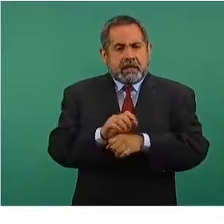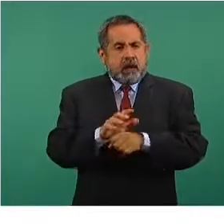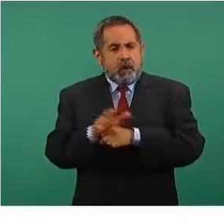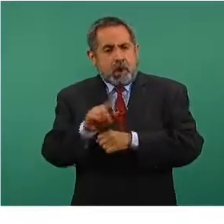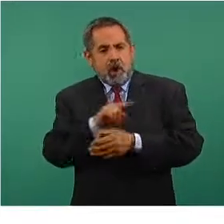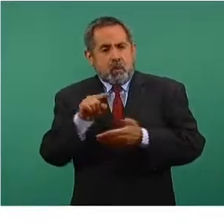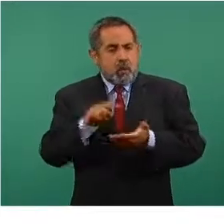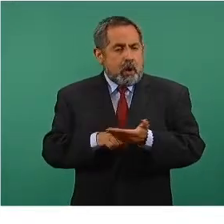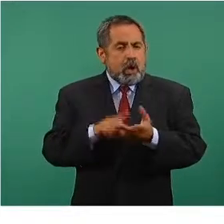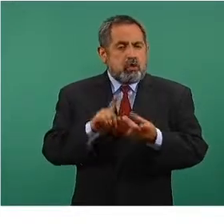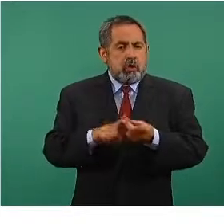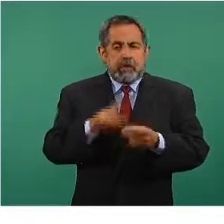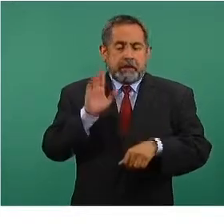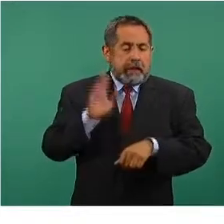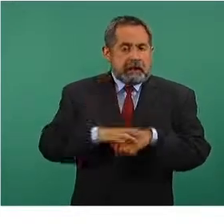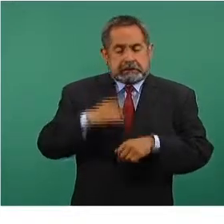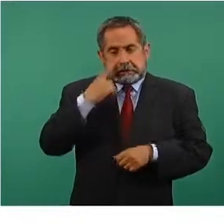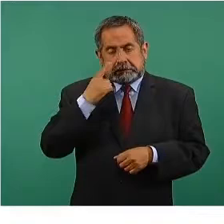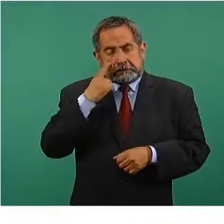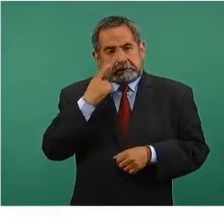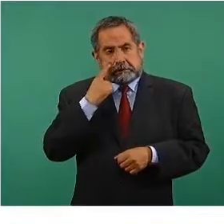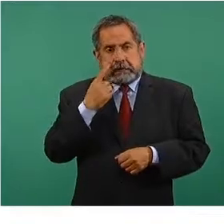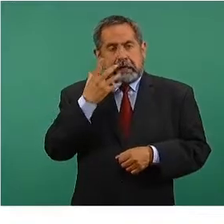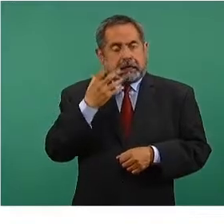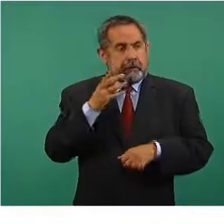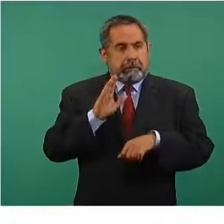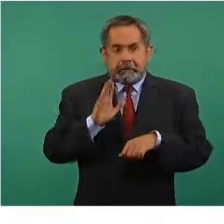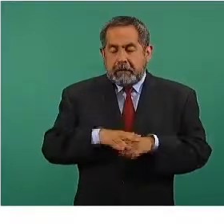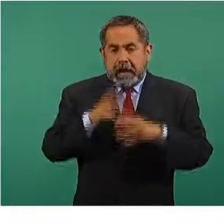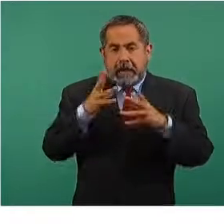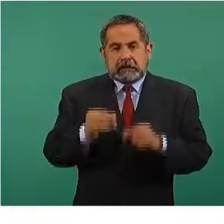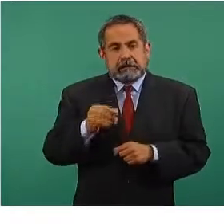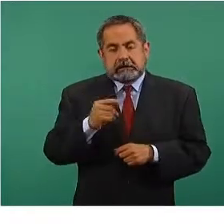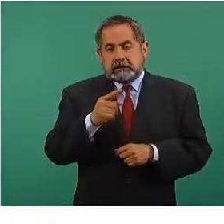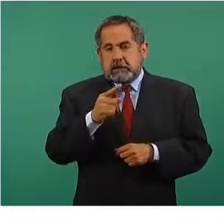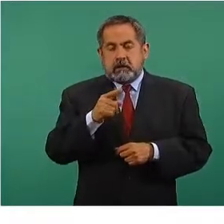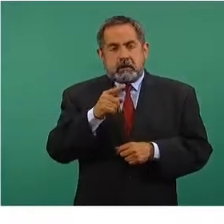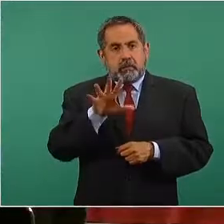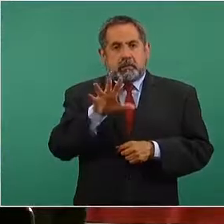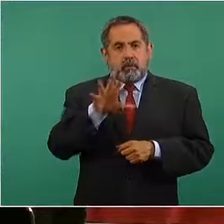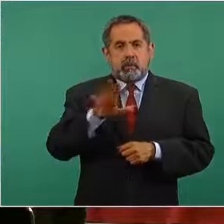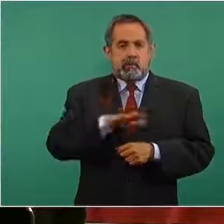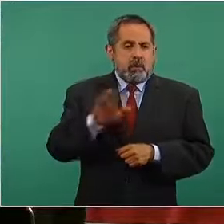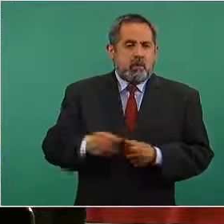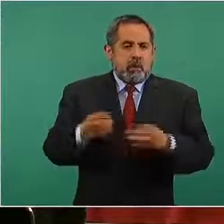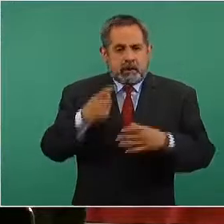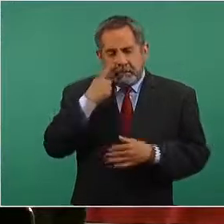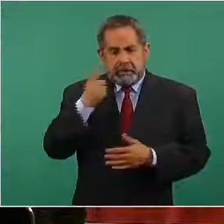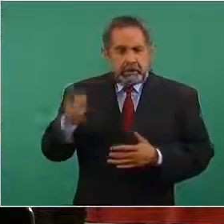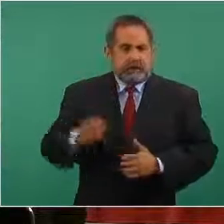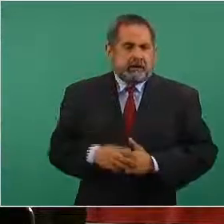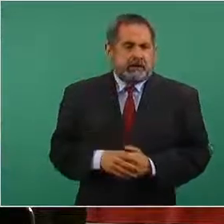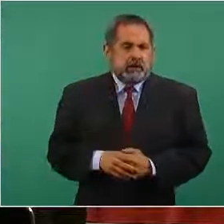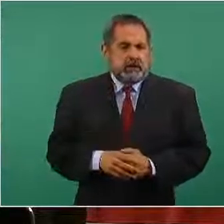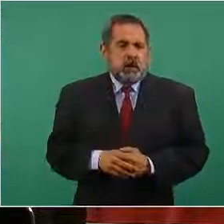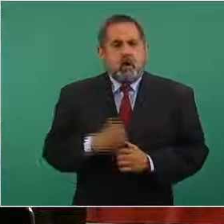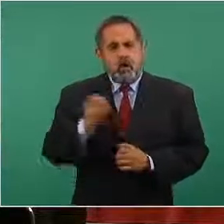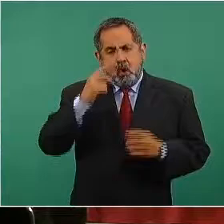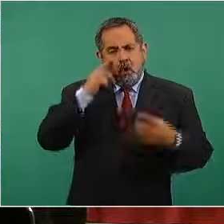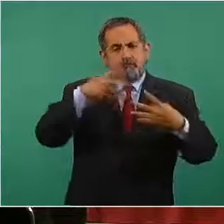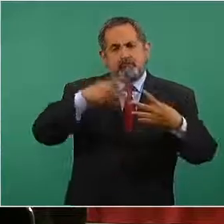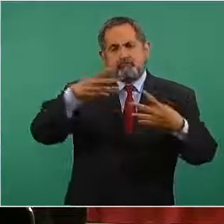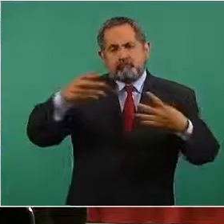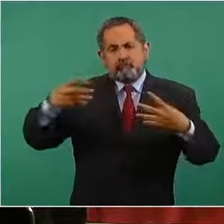parte, en qué tanto exceso cada una de las entidades federativas. Lo pueden ver así, o de la siguiente forma, que es con las gráficas,